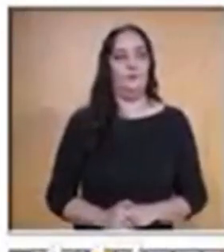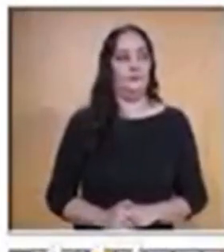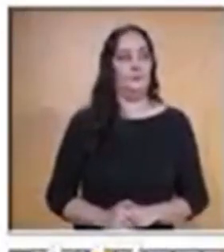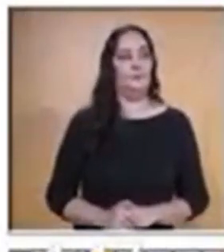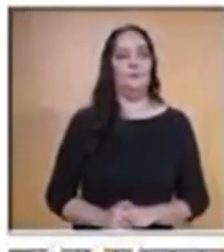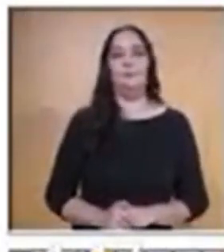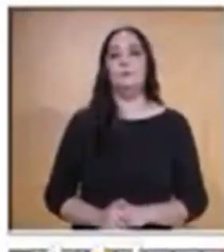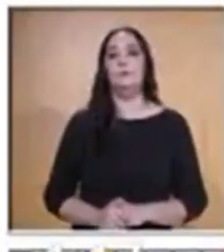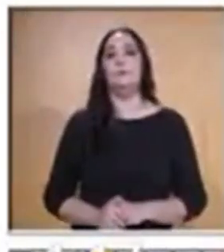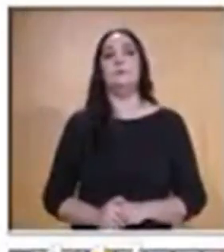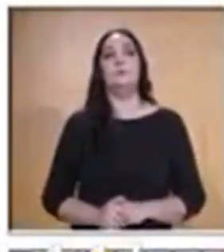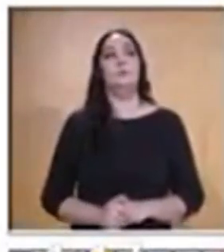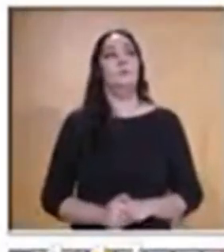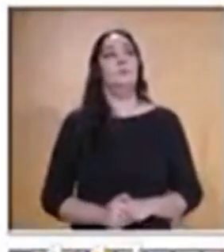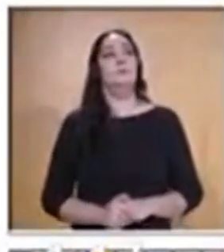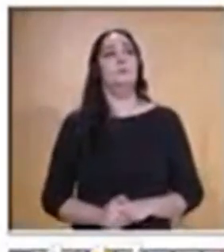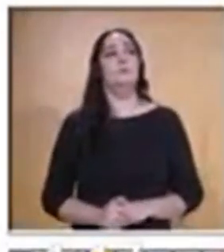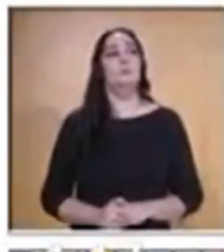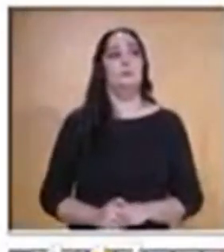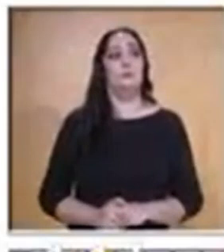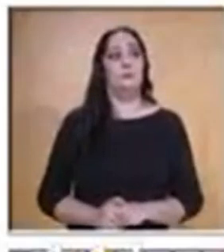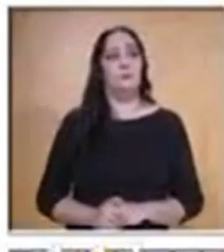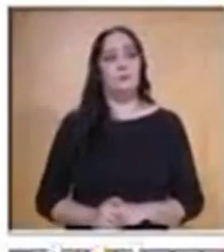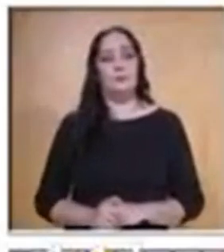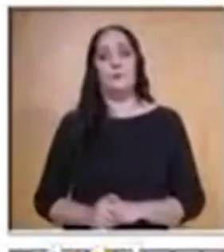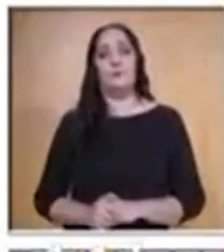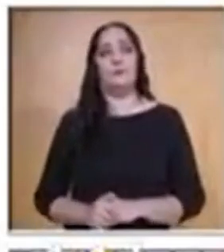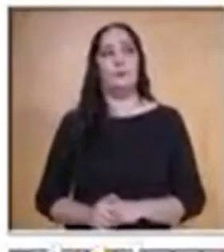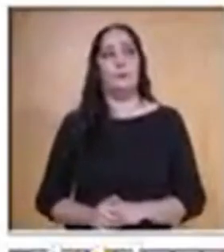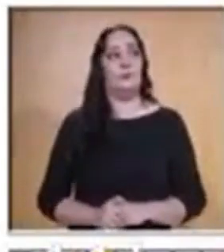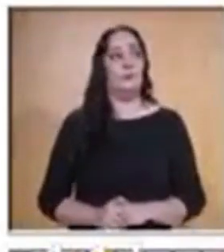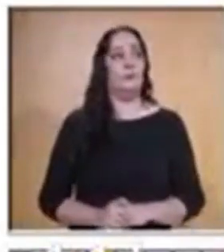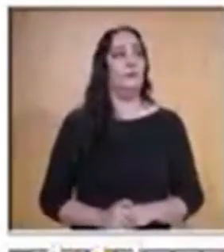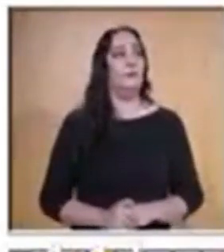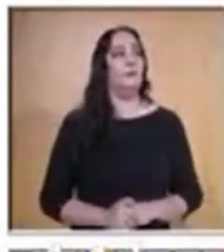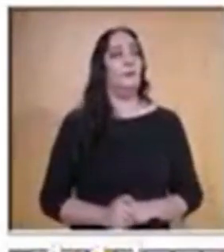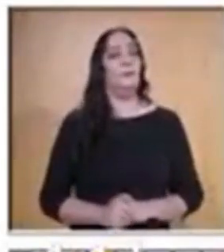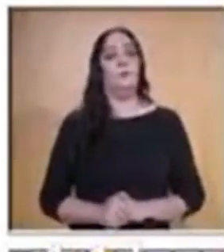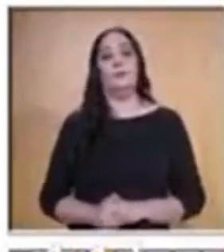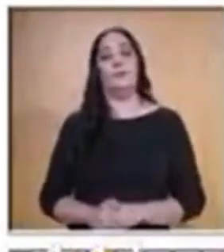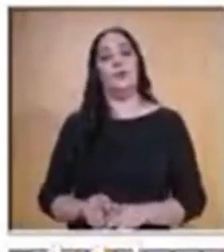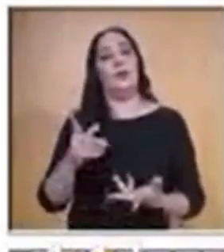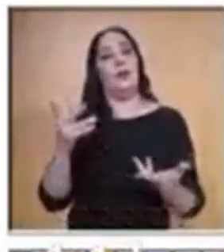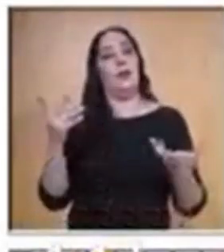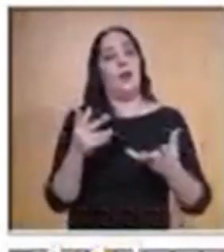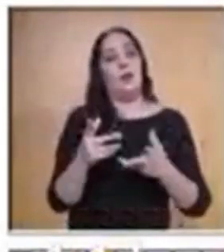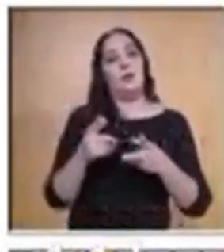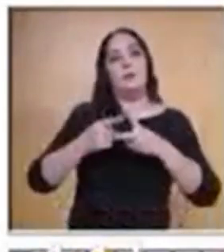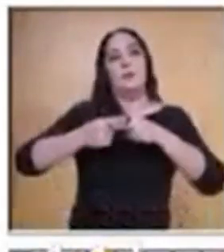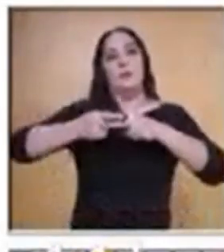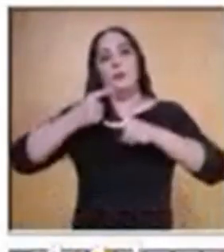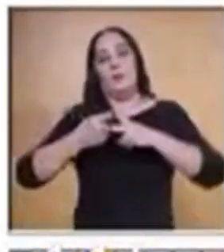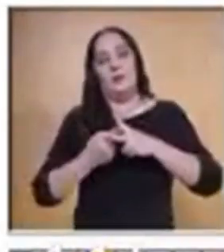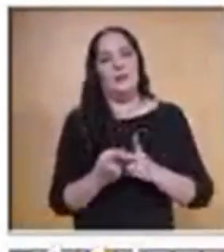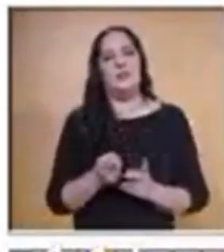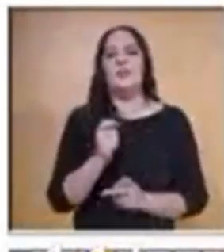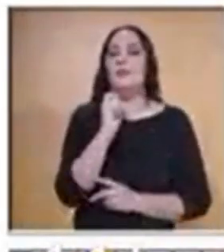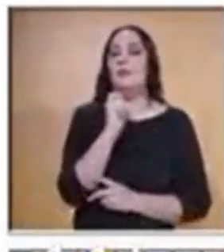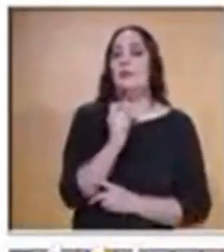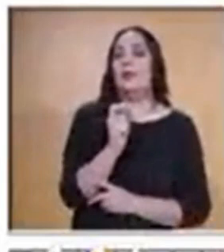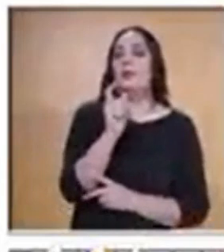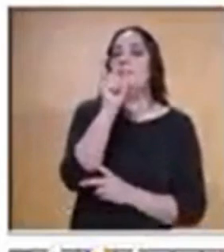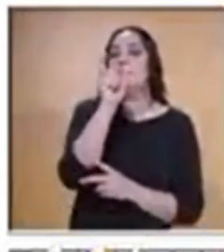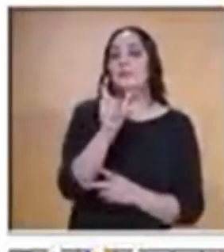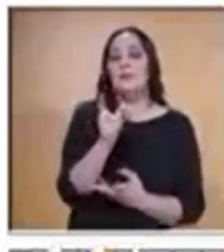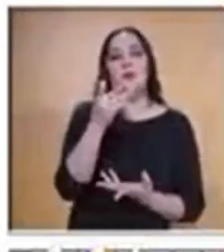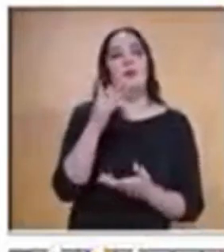¿Pasamos a la siguiente? Sí. Ahí usted le va a dar. Resuelve problemas que implican identificar la regularidad